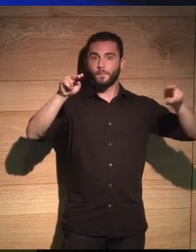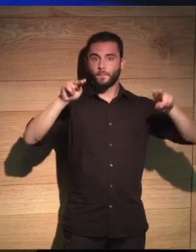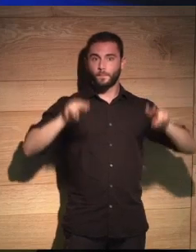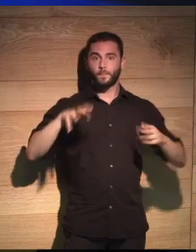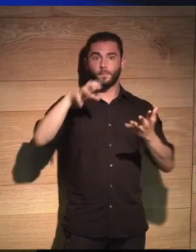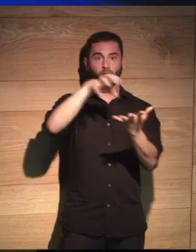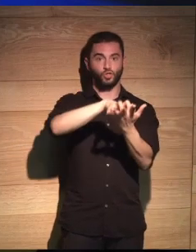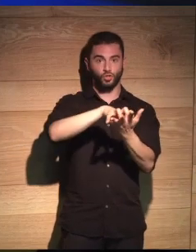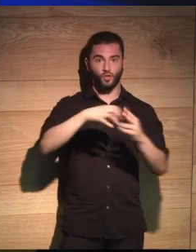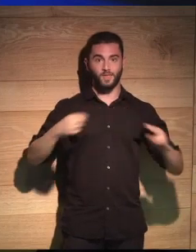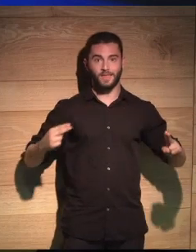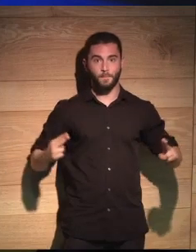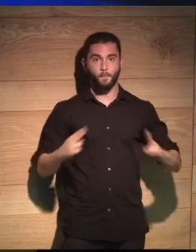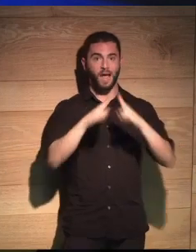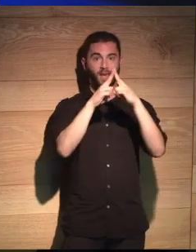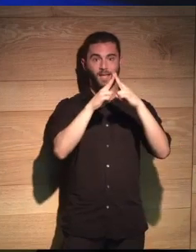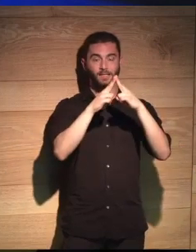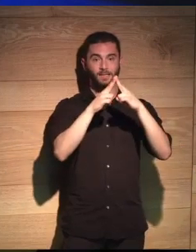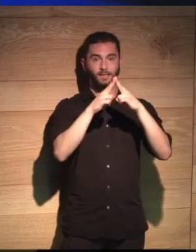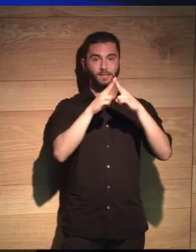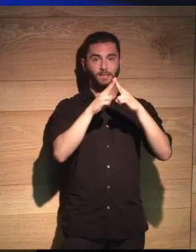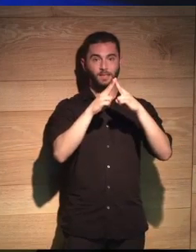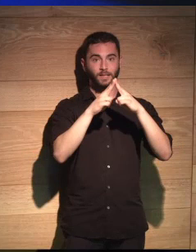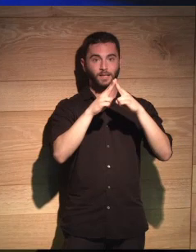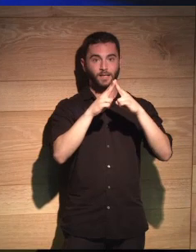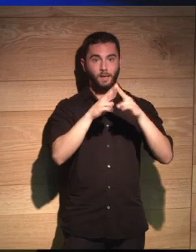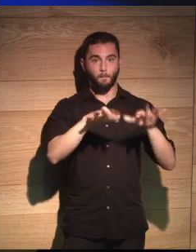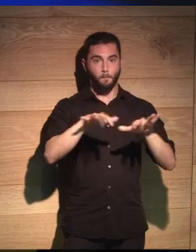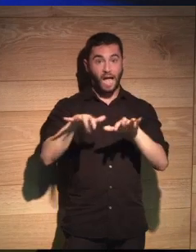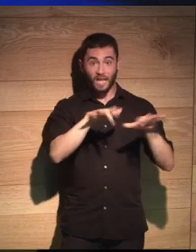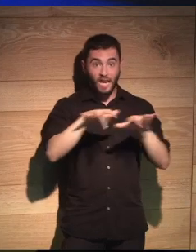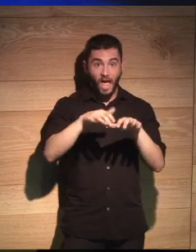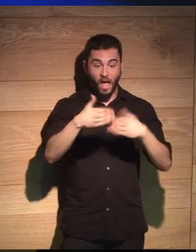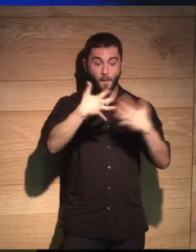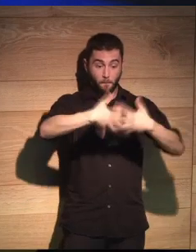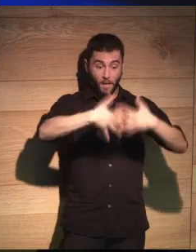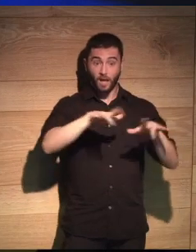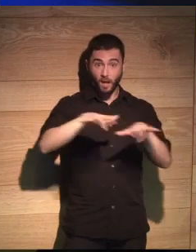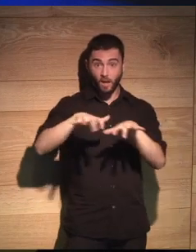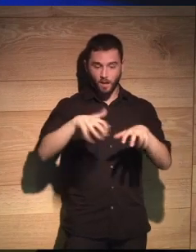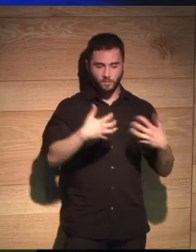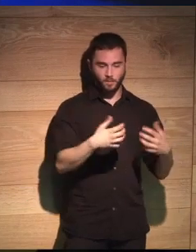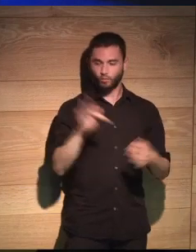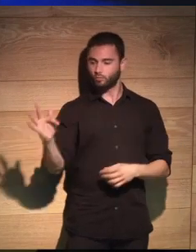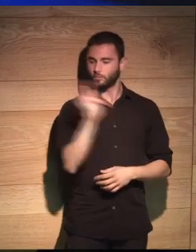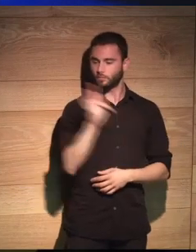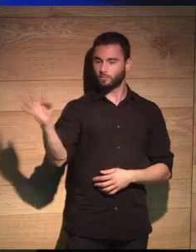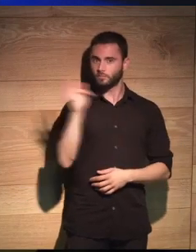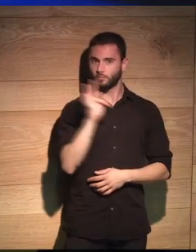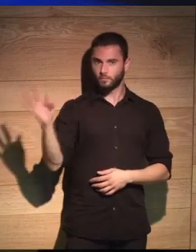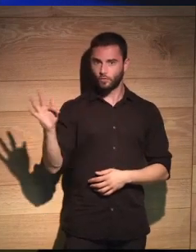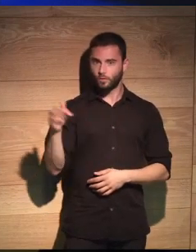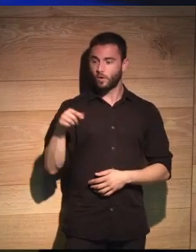París ellos se turnaran la máquina de escribir para escribir una la Telefónica y el